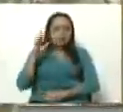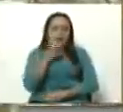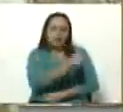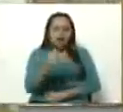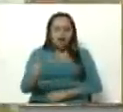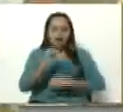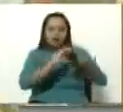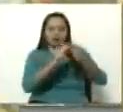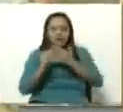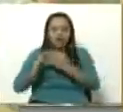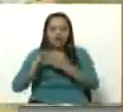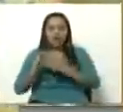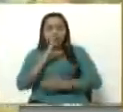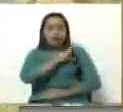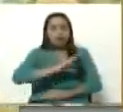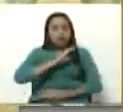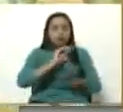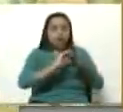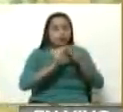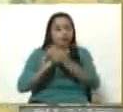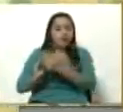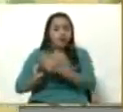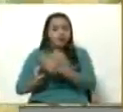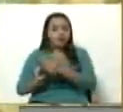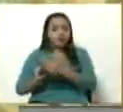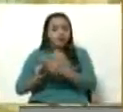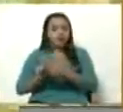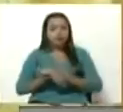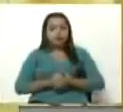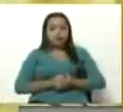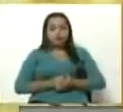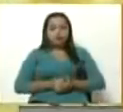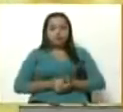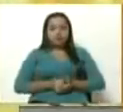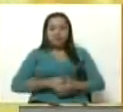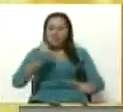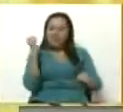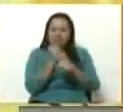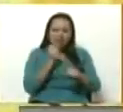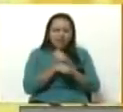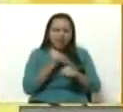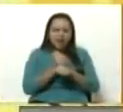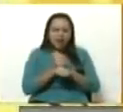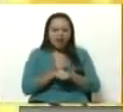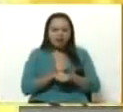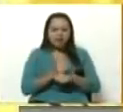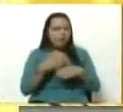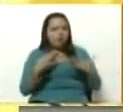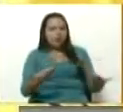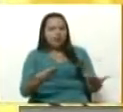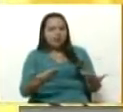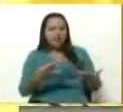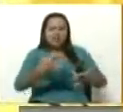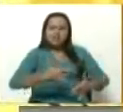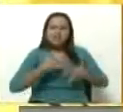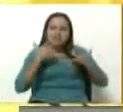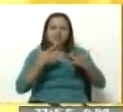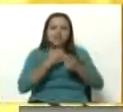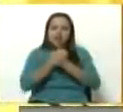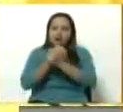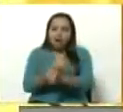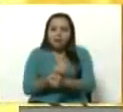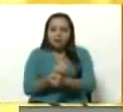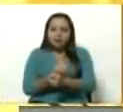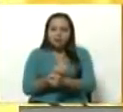cada consejo comunal, en cada comuna, de trabajar con los que sientan y amen a